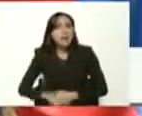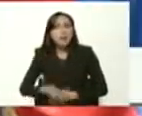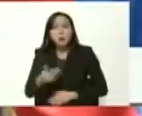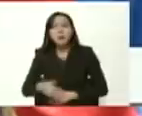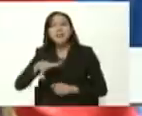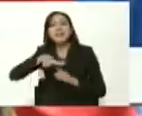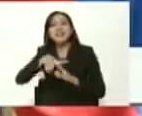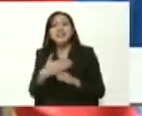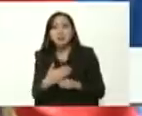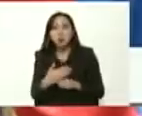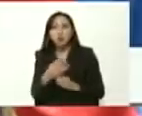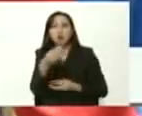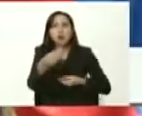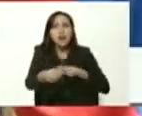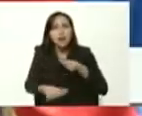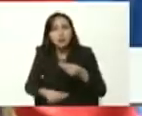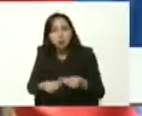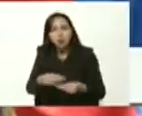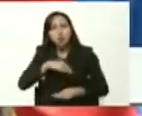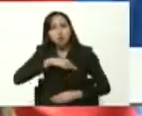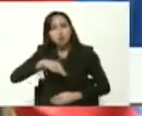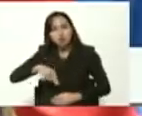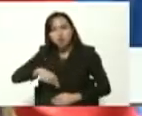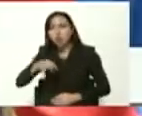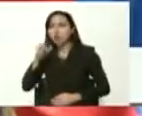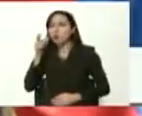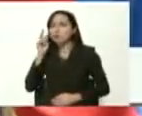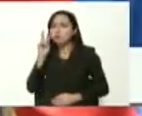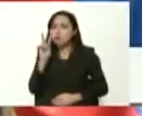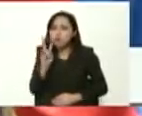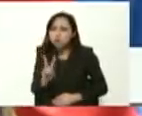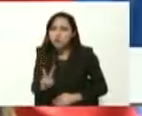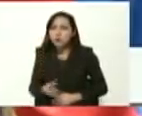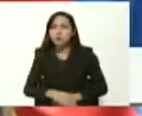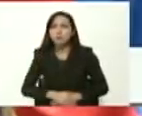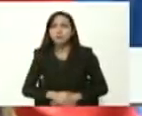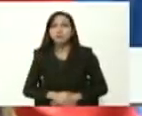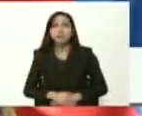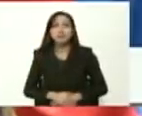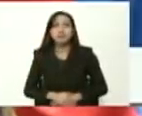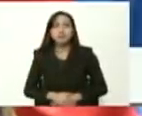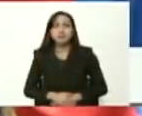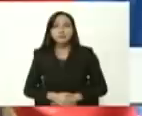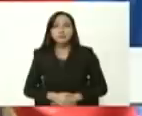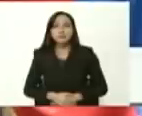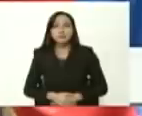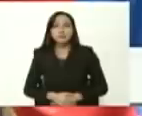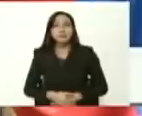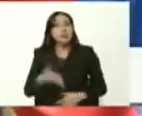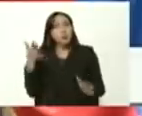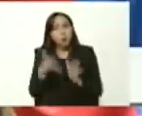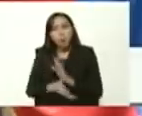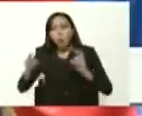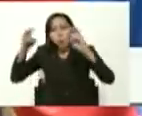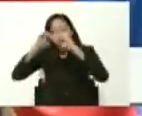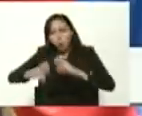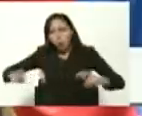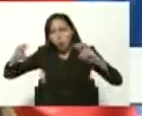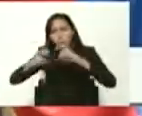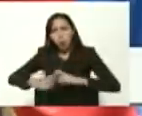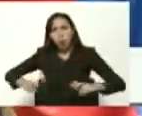caso que hemos desmantelado, el cual ha sido investigado,